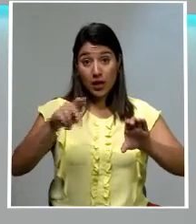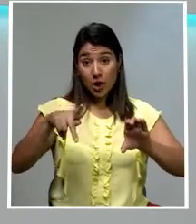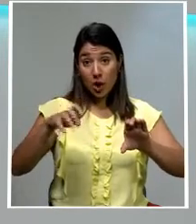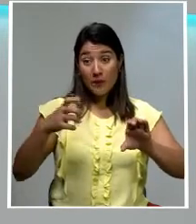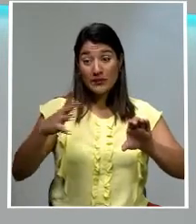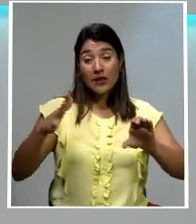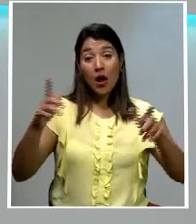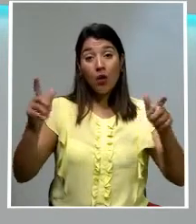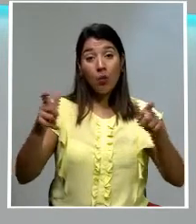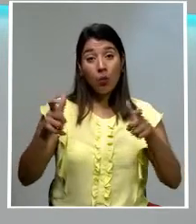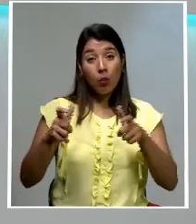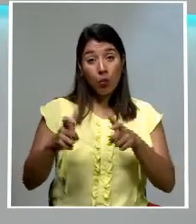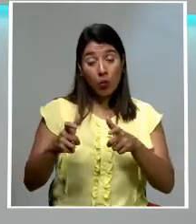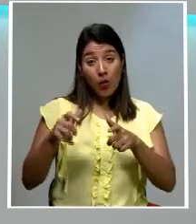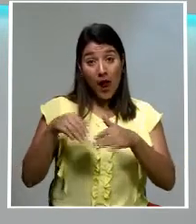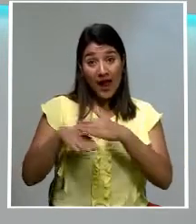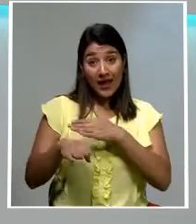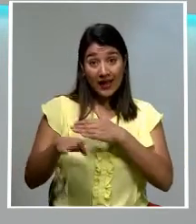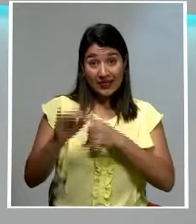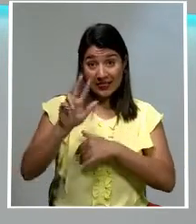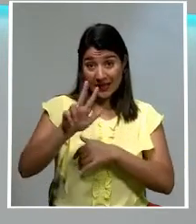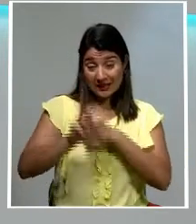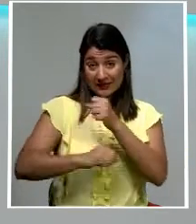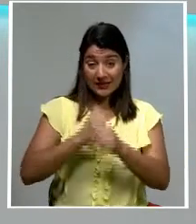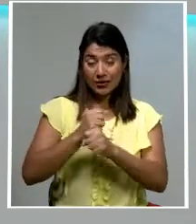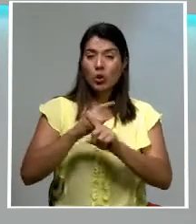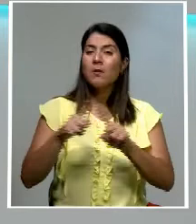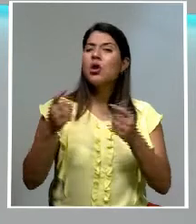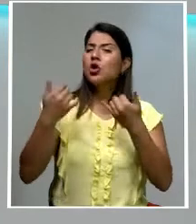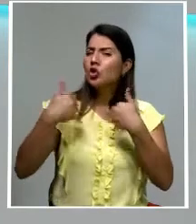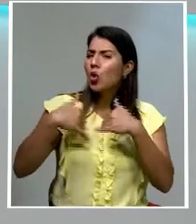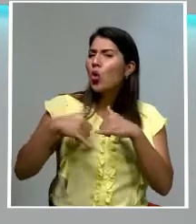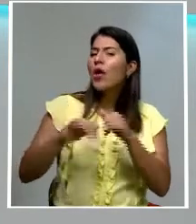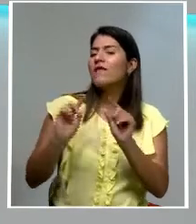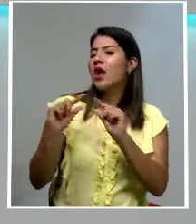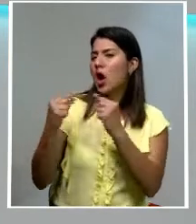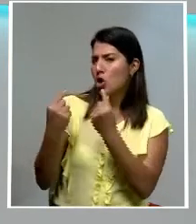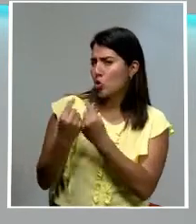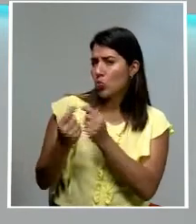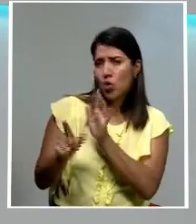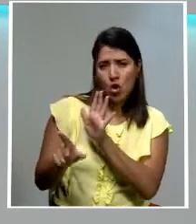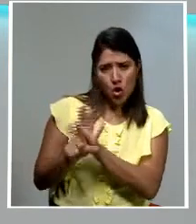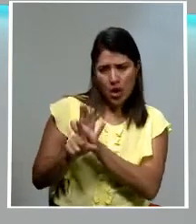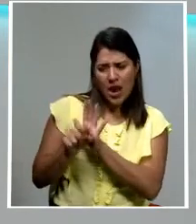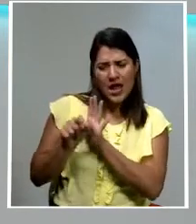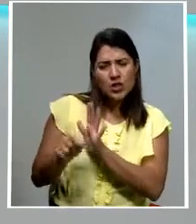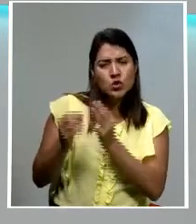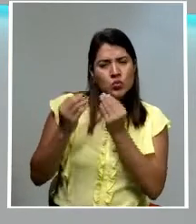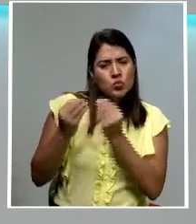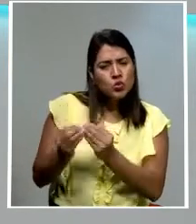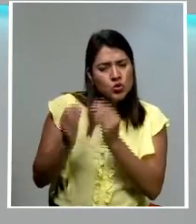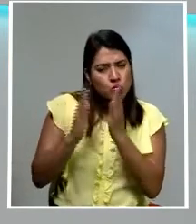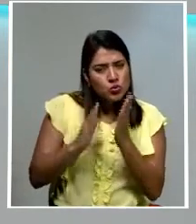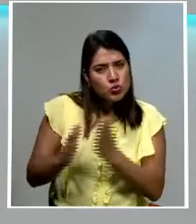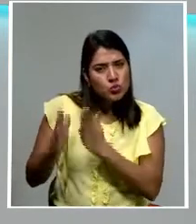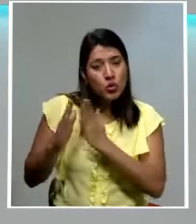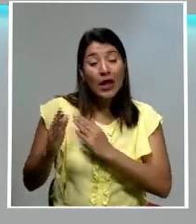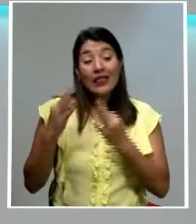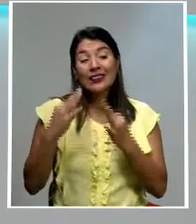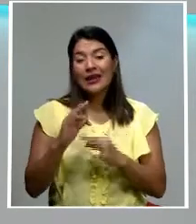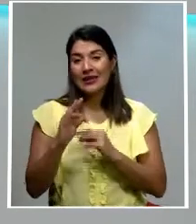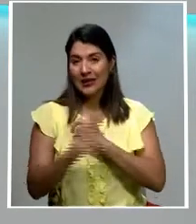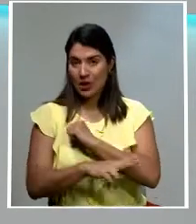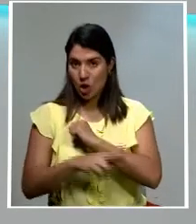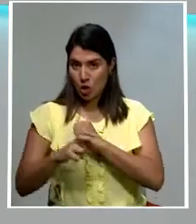años. Sin embargo, aún se presentan casos de bandas muy organizadas que buscan sustraer el